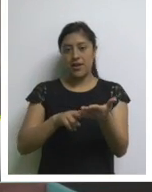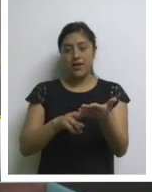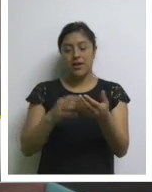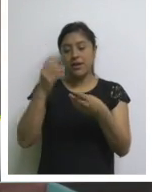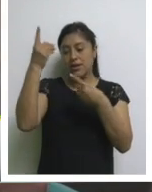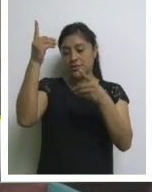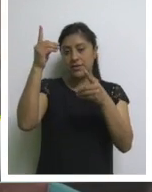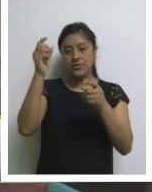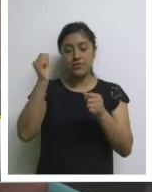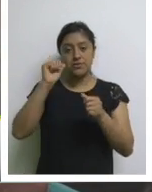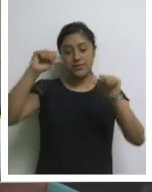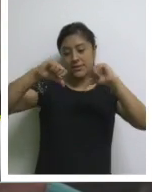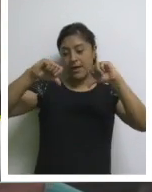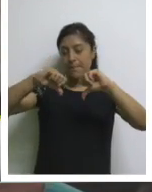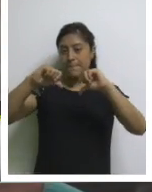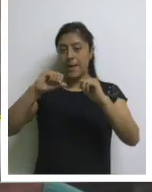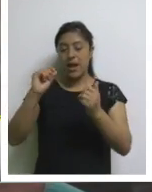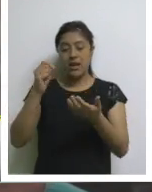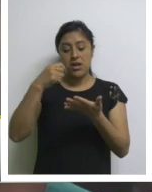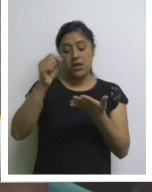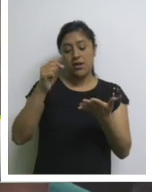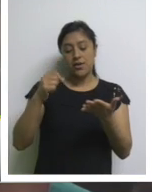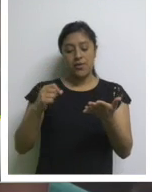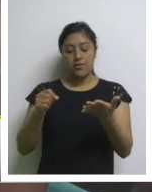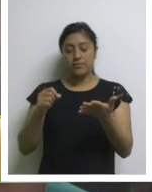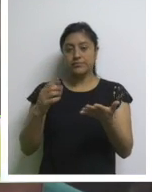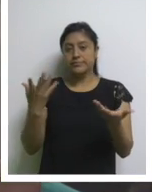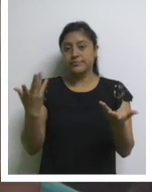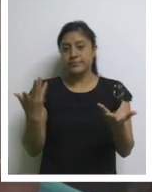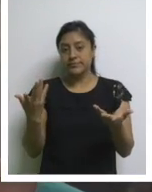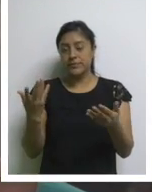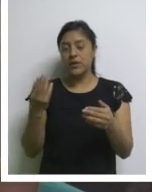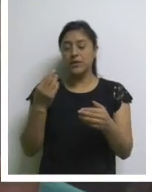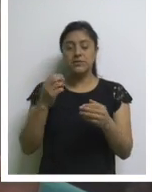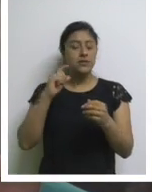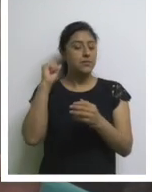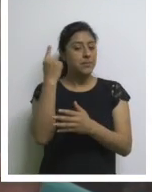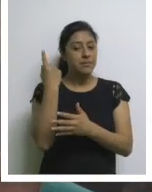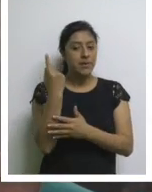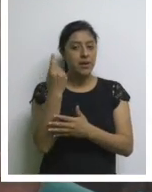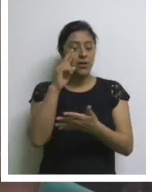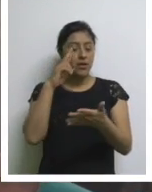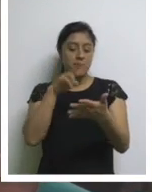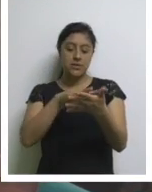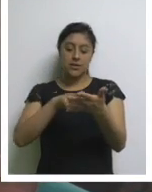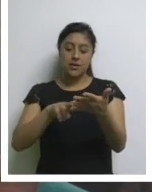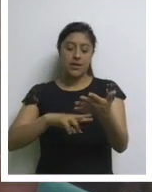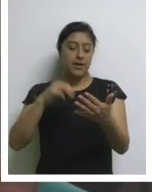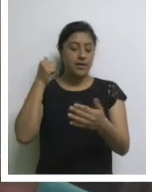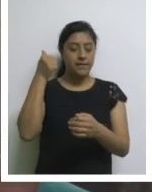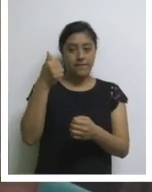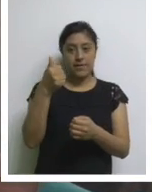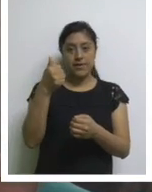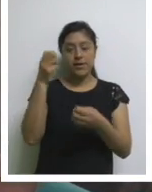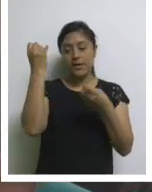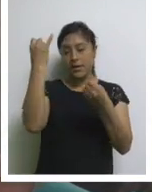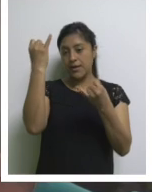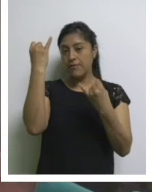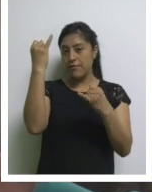puede ser que algún dato no esté bien, alguna actualización que no se haya realizado. Entonces la primera recomendación es de que el ciudadano, antes de